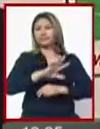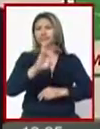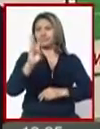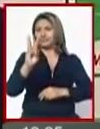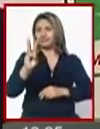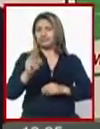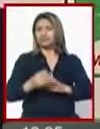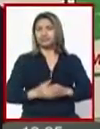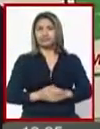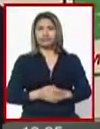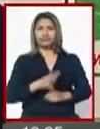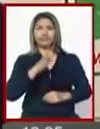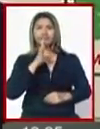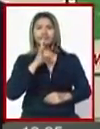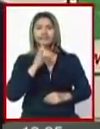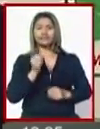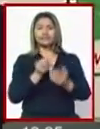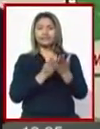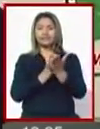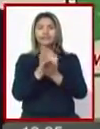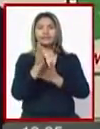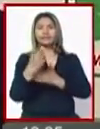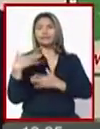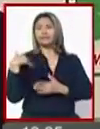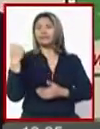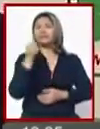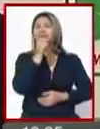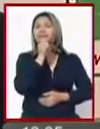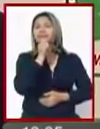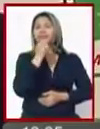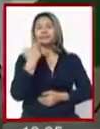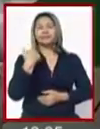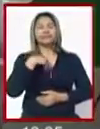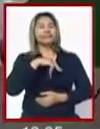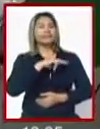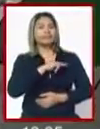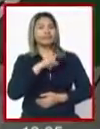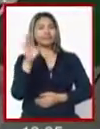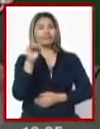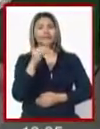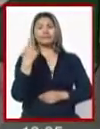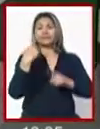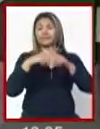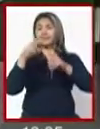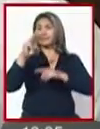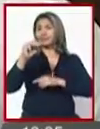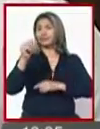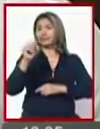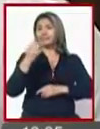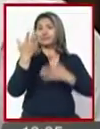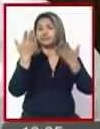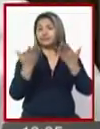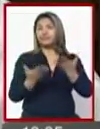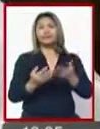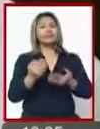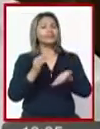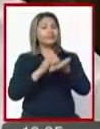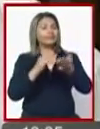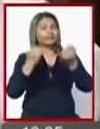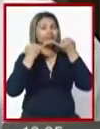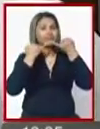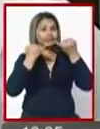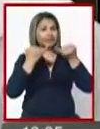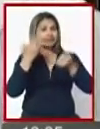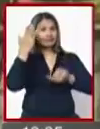56 habla sobre el derecho a la propiedad privada que tenemos los bolivianos. Para los parlamentarios del MAS aseguran de que existe una desinformación